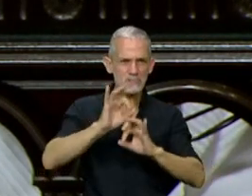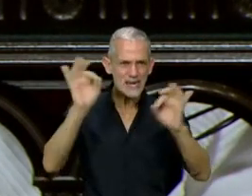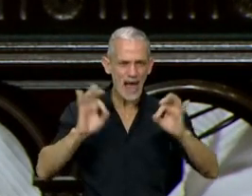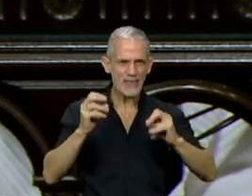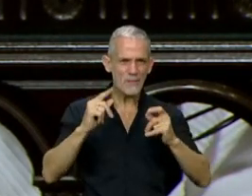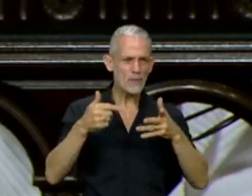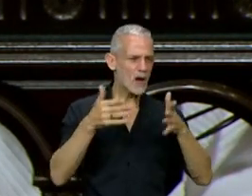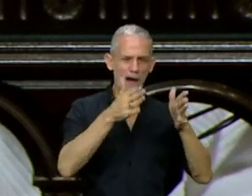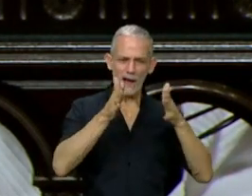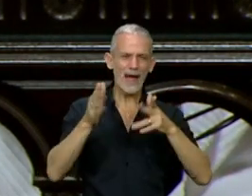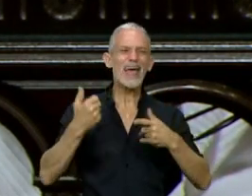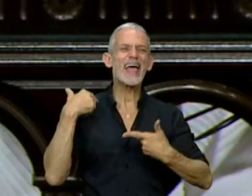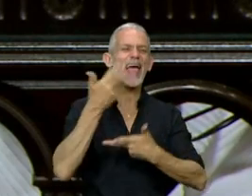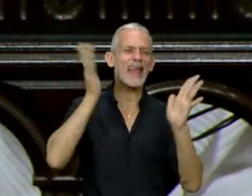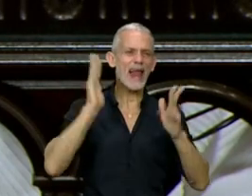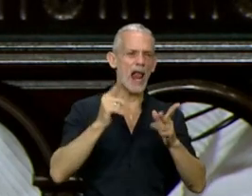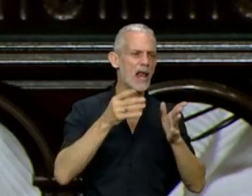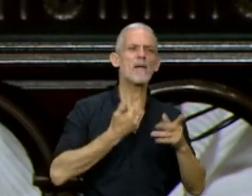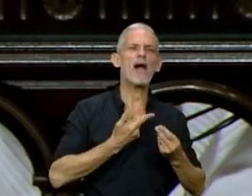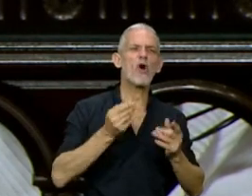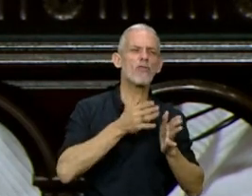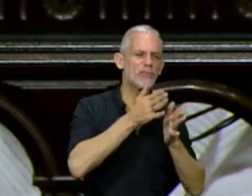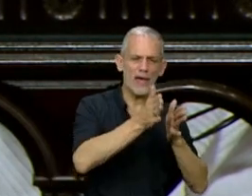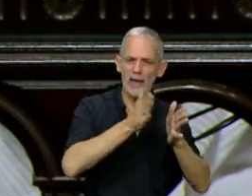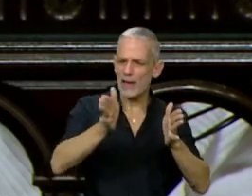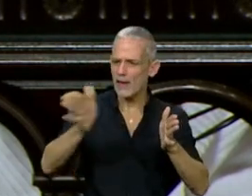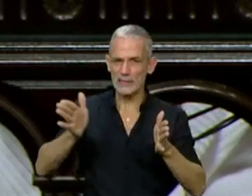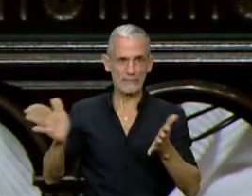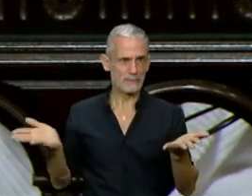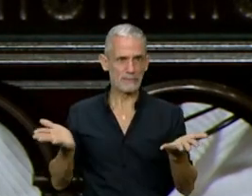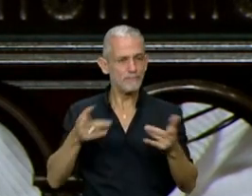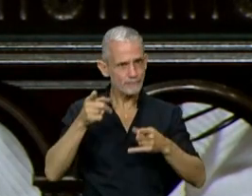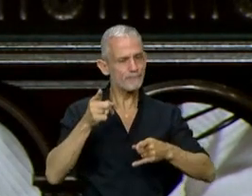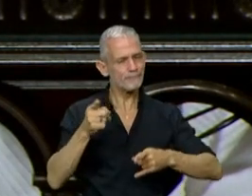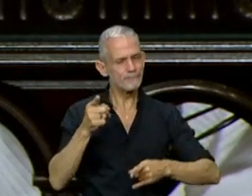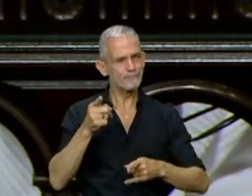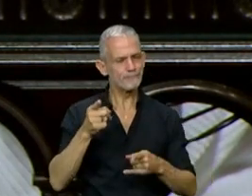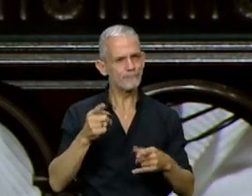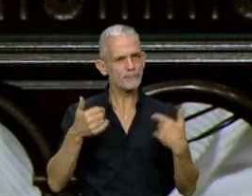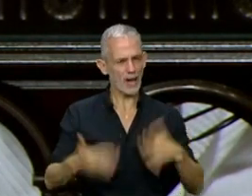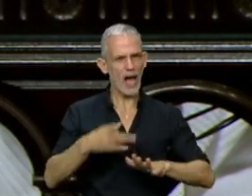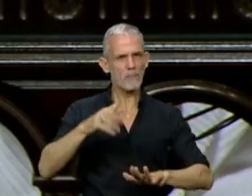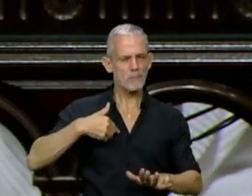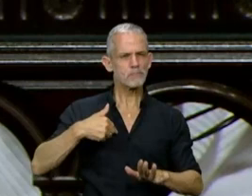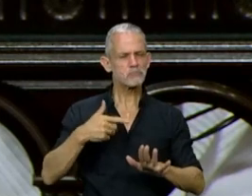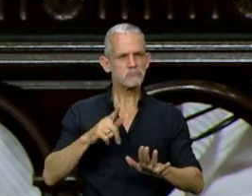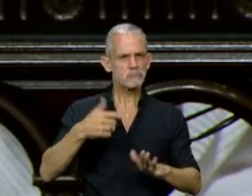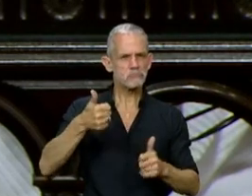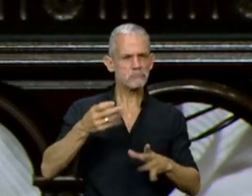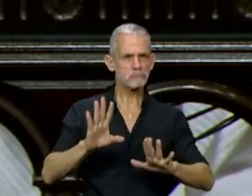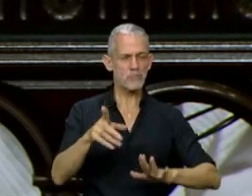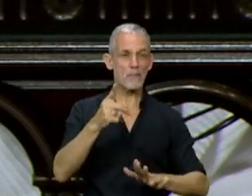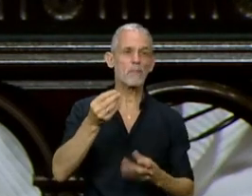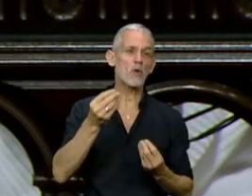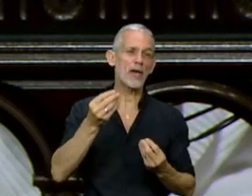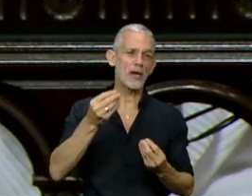la orientación general de este presupuesto. Y eso lo queremos reivindicar, porque fue eso lo que permitió